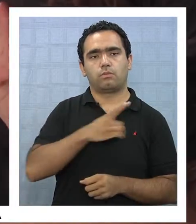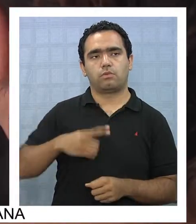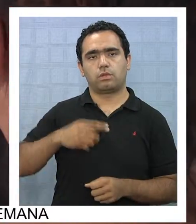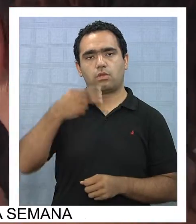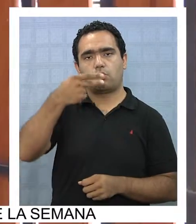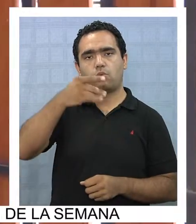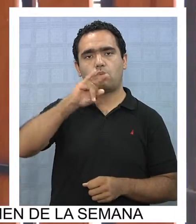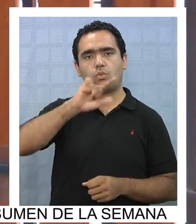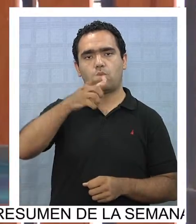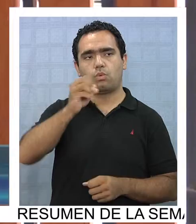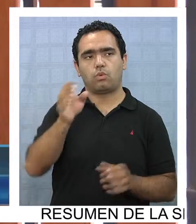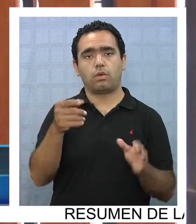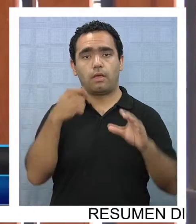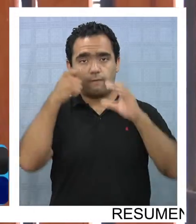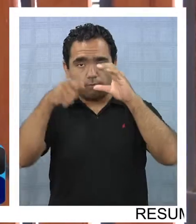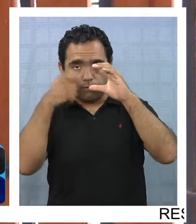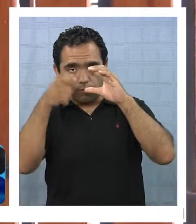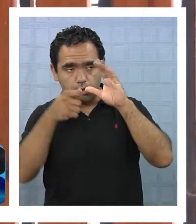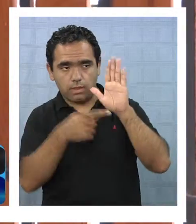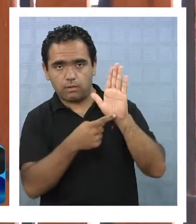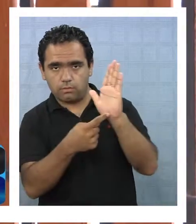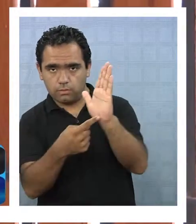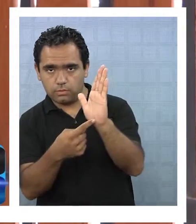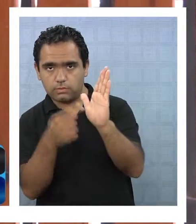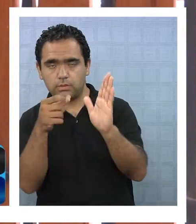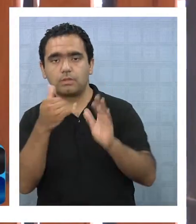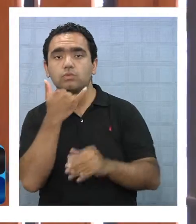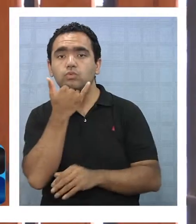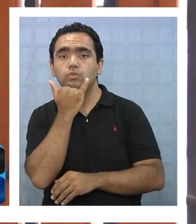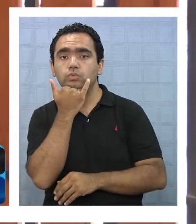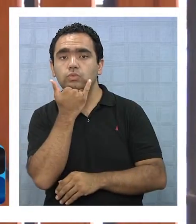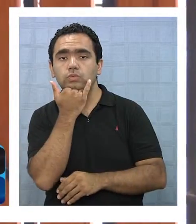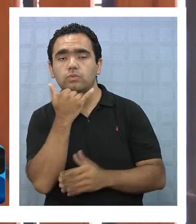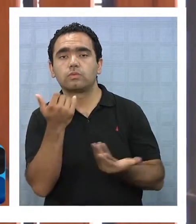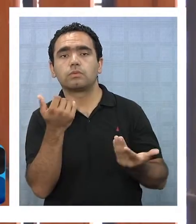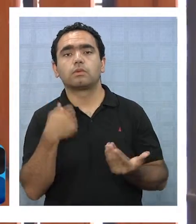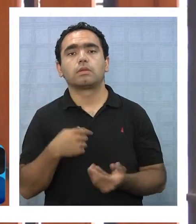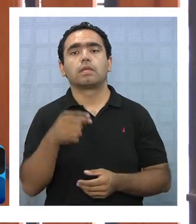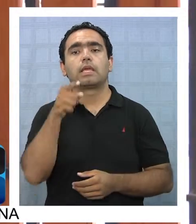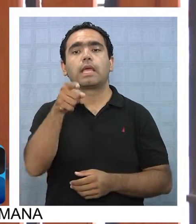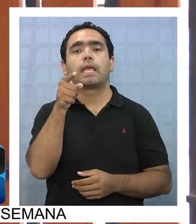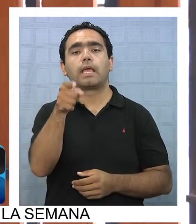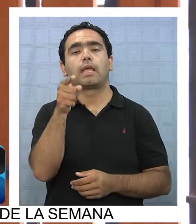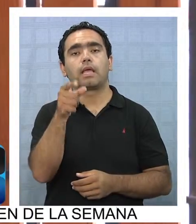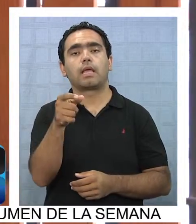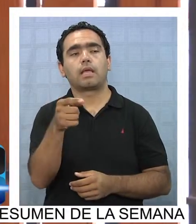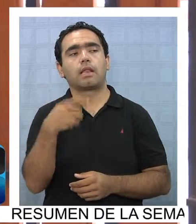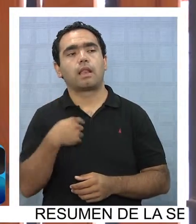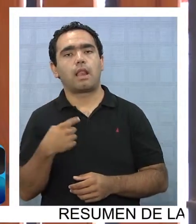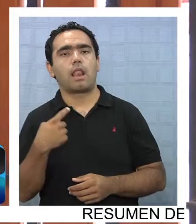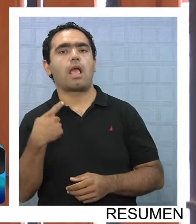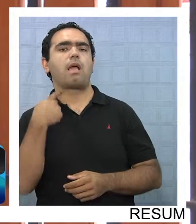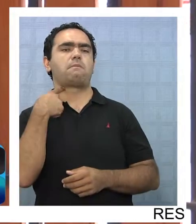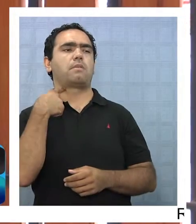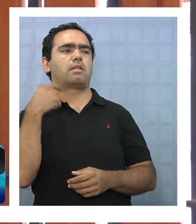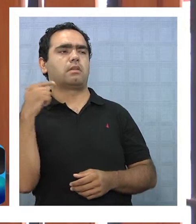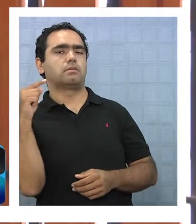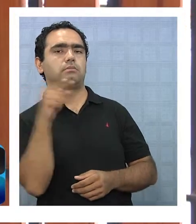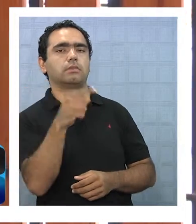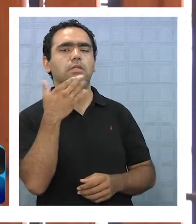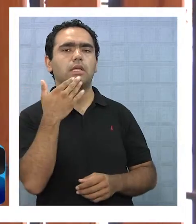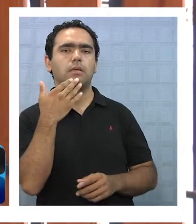Hugo Gutiérrez. Como se observa en el video que ha sido difundido en YouTube, él agrede y amenaza